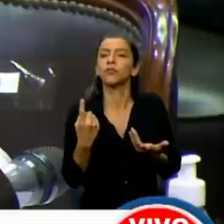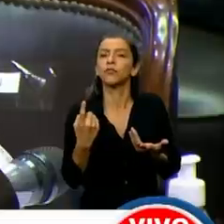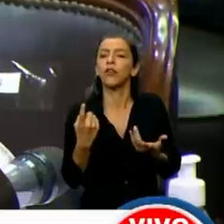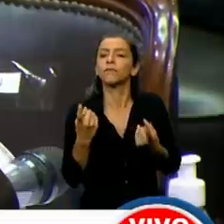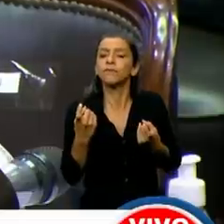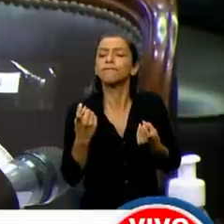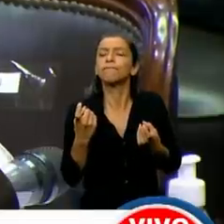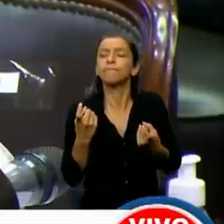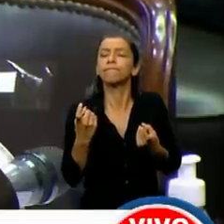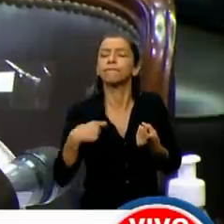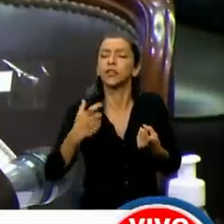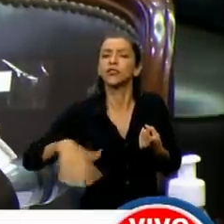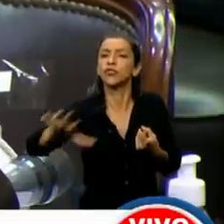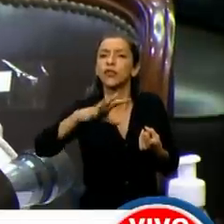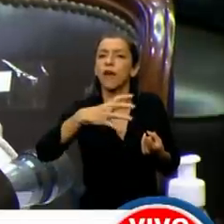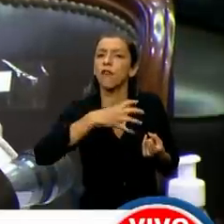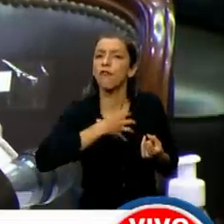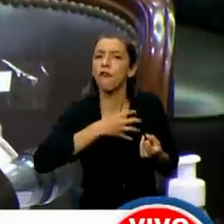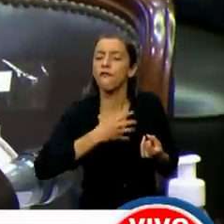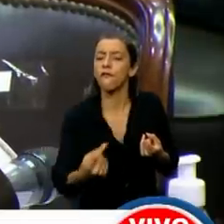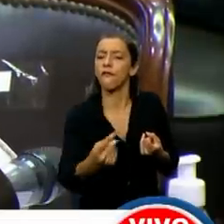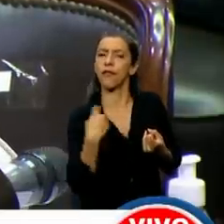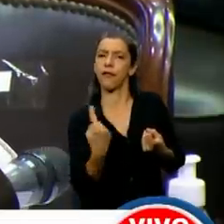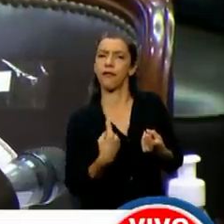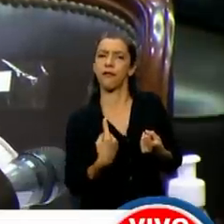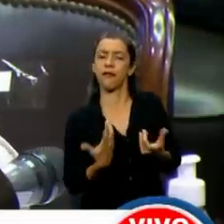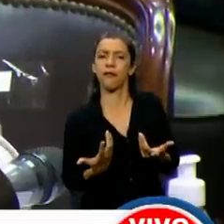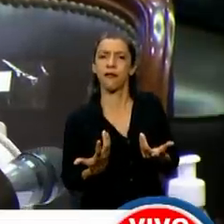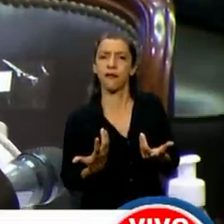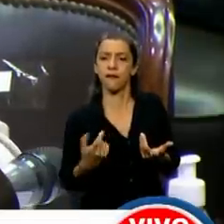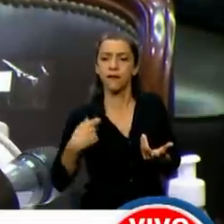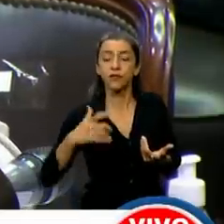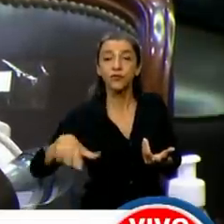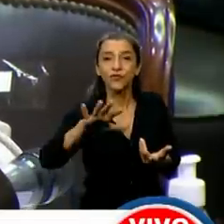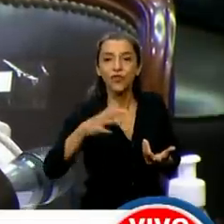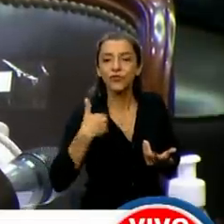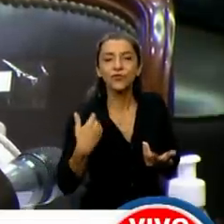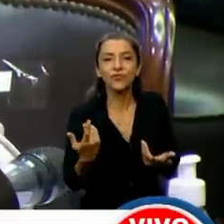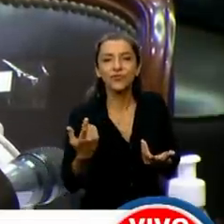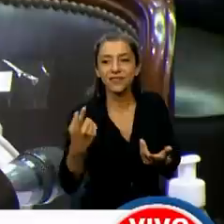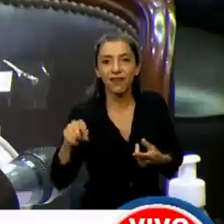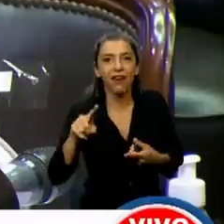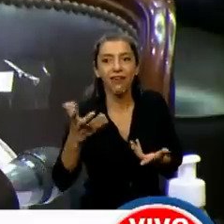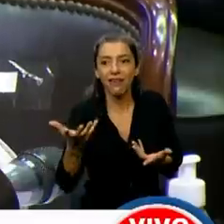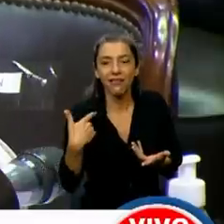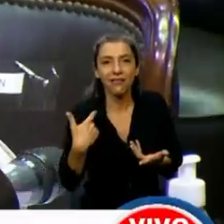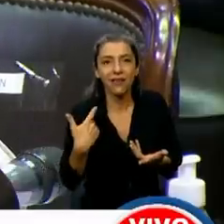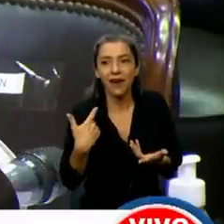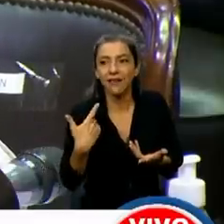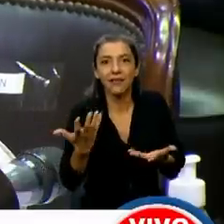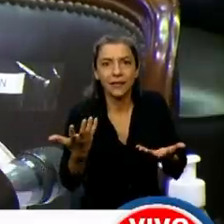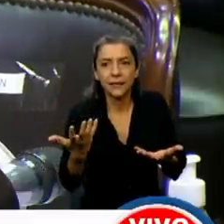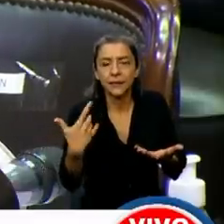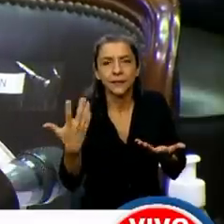confianza confianza en los ciudadanos que es a quienes les impacta en estos números del presupuesto